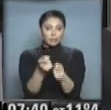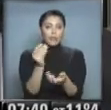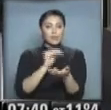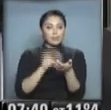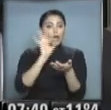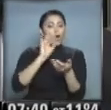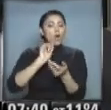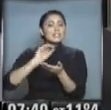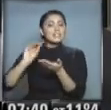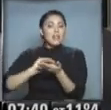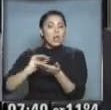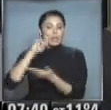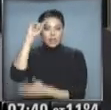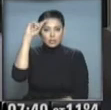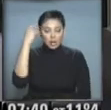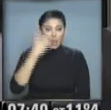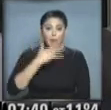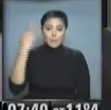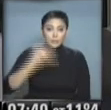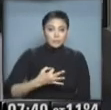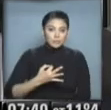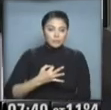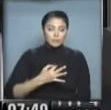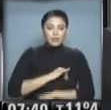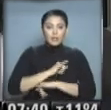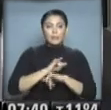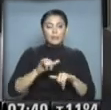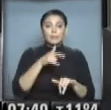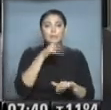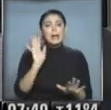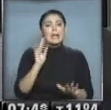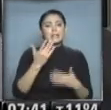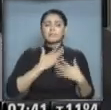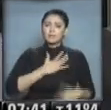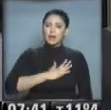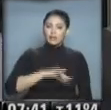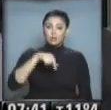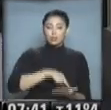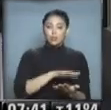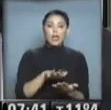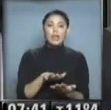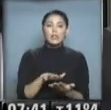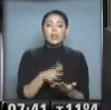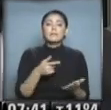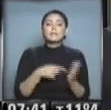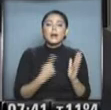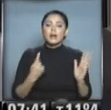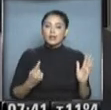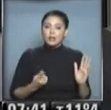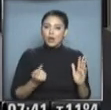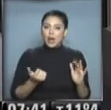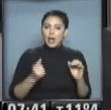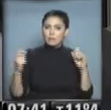de senador nacional lo cierto es que la campaña parecía que venía muy tranquila aquí en la ciudad de buenos aires pero hay